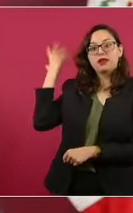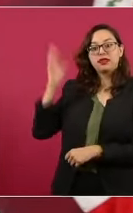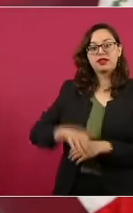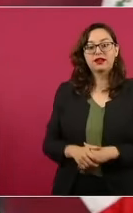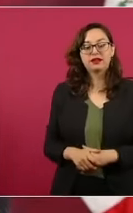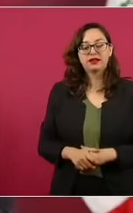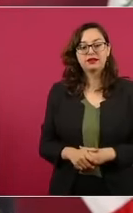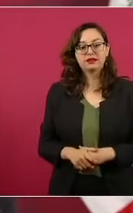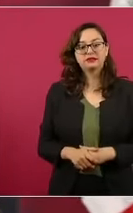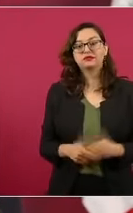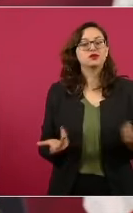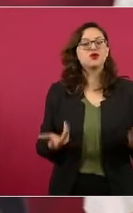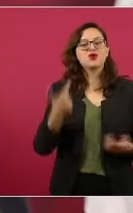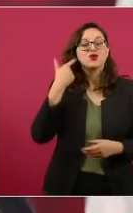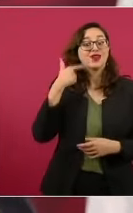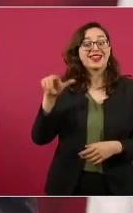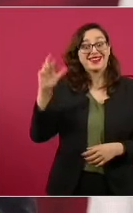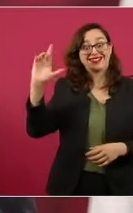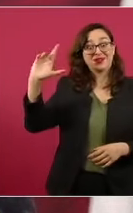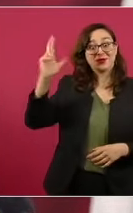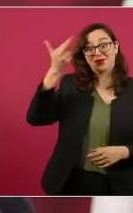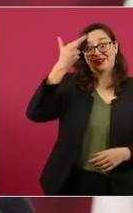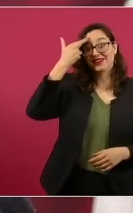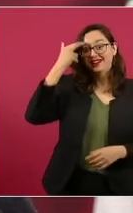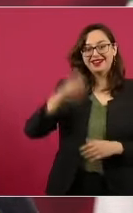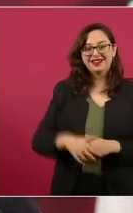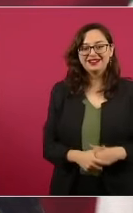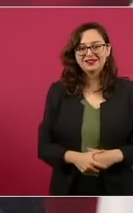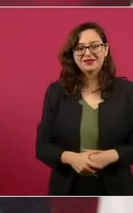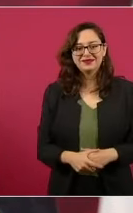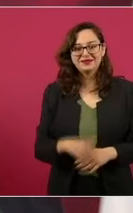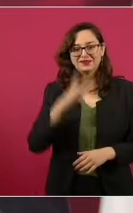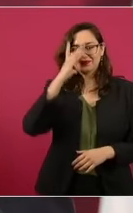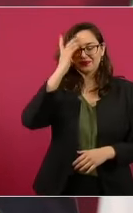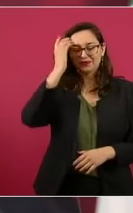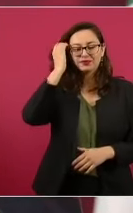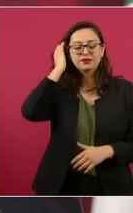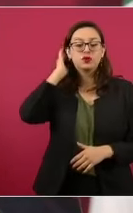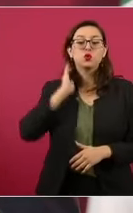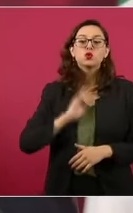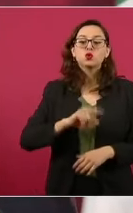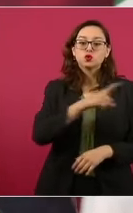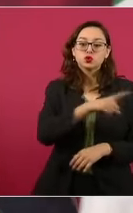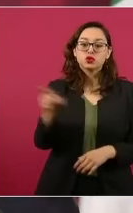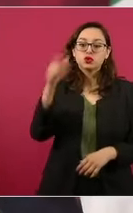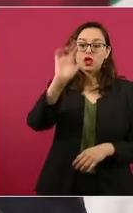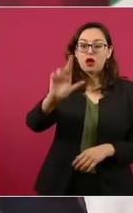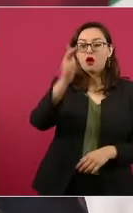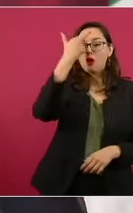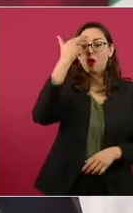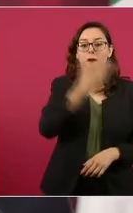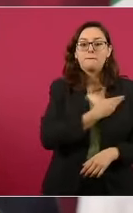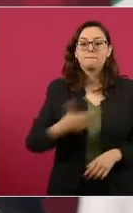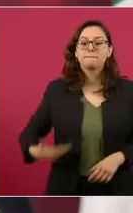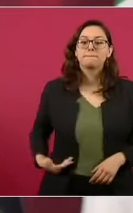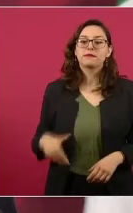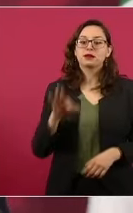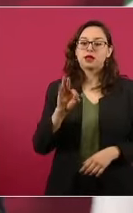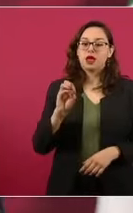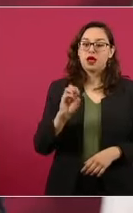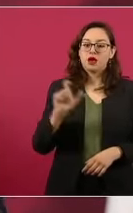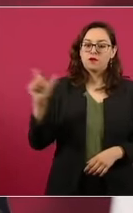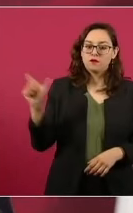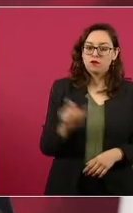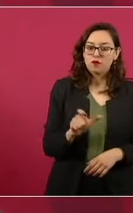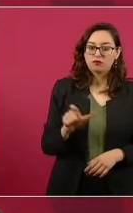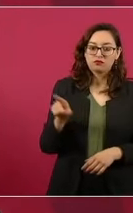no quieren recordar esas cosas? ¿Se acuerdan que el presidente Fox, que decidió que